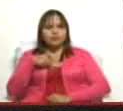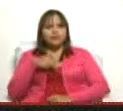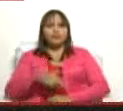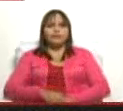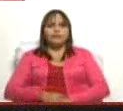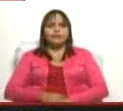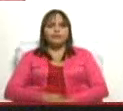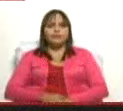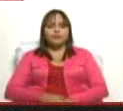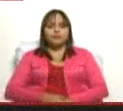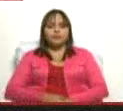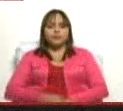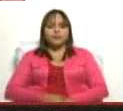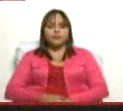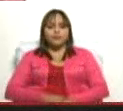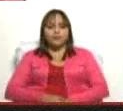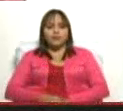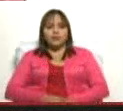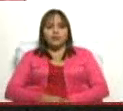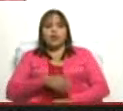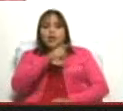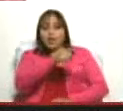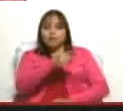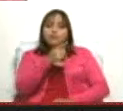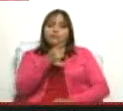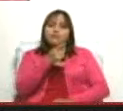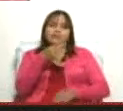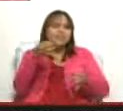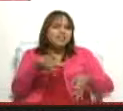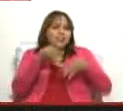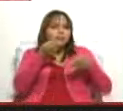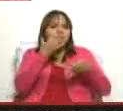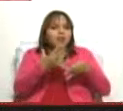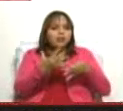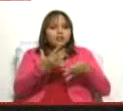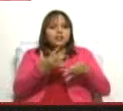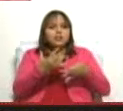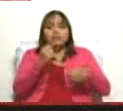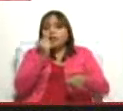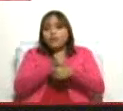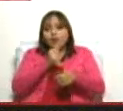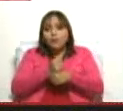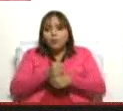Es una deuda que tenemos, por muy bien que lo hagamos, siempre estamos mal.